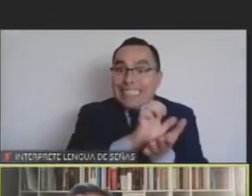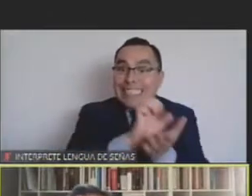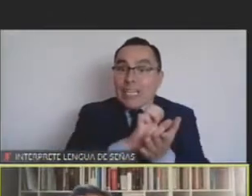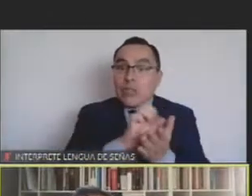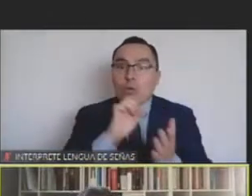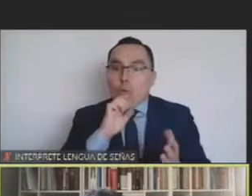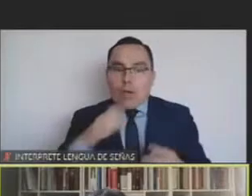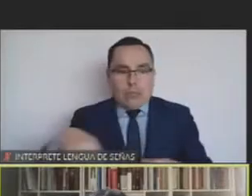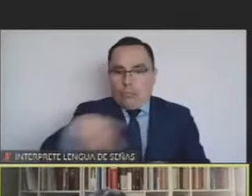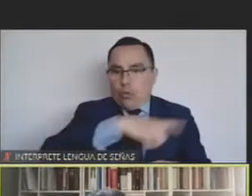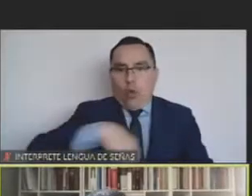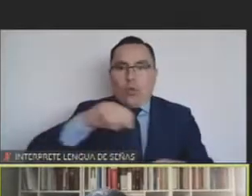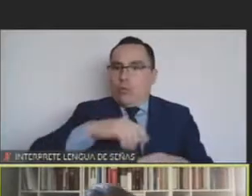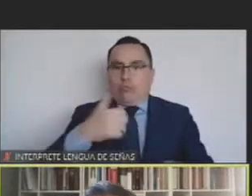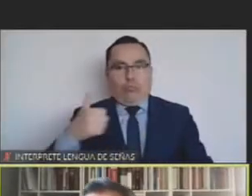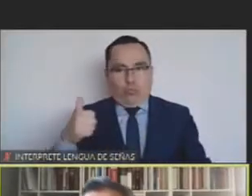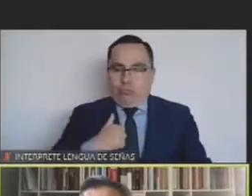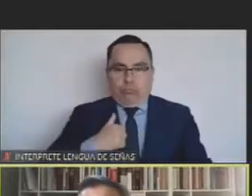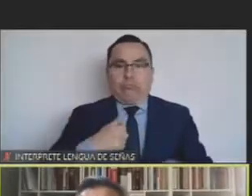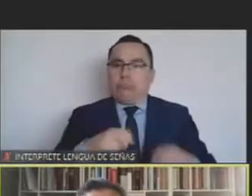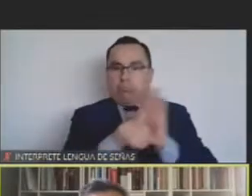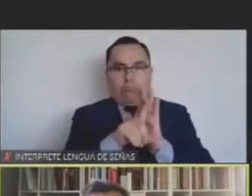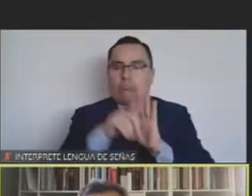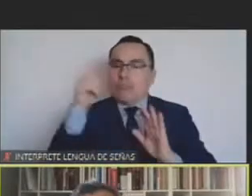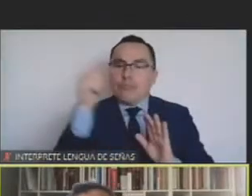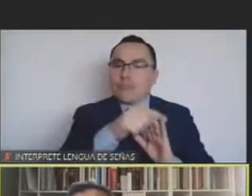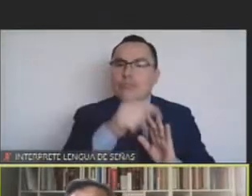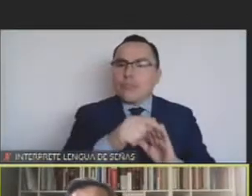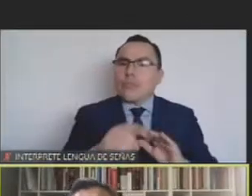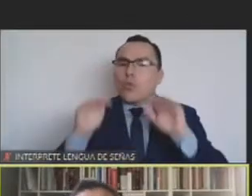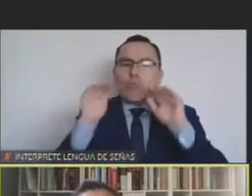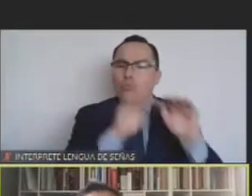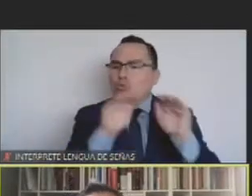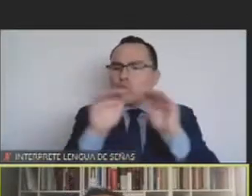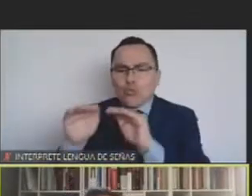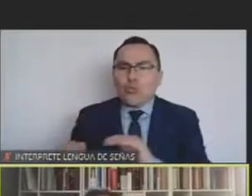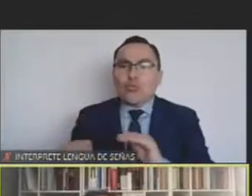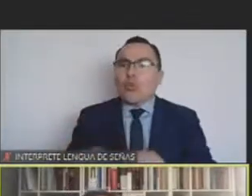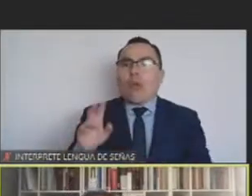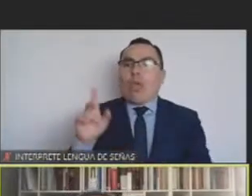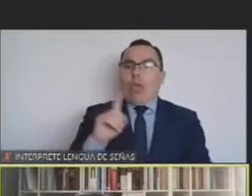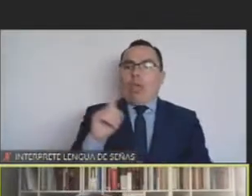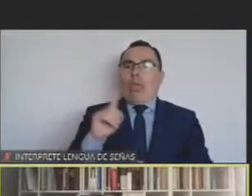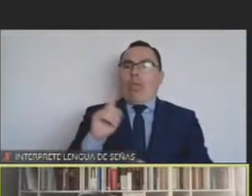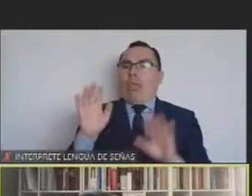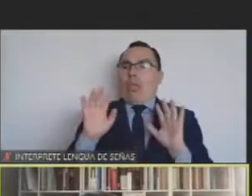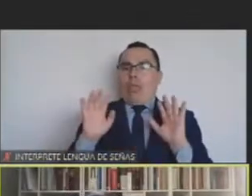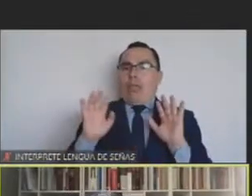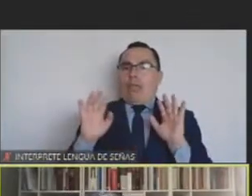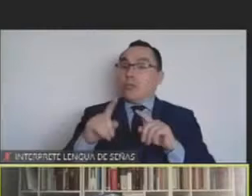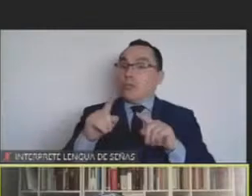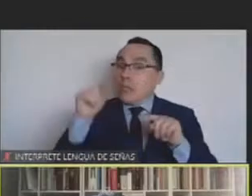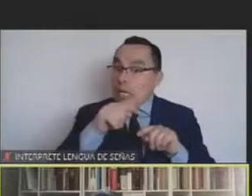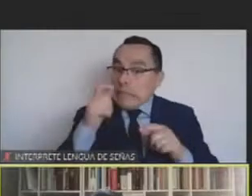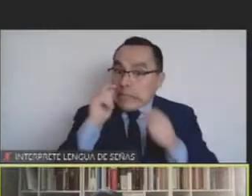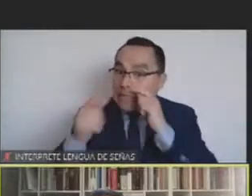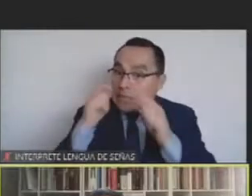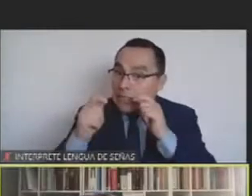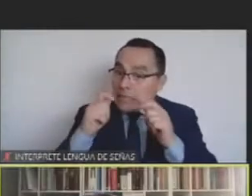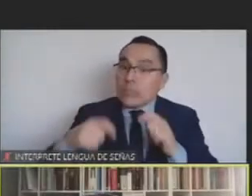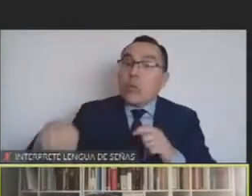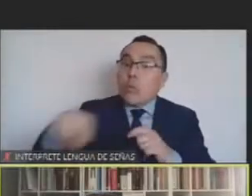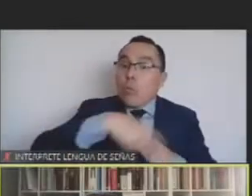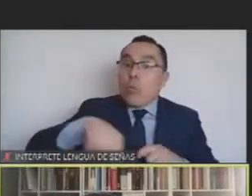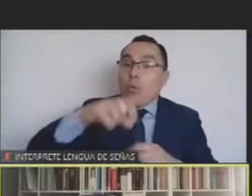¿no? Los indicadores de no confianza son muy altos y por lo tanto las áreas de riesgo, tanto para